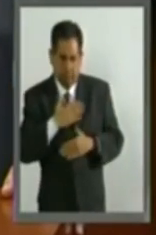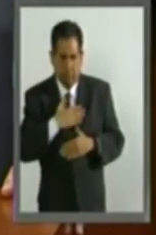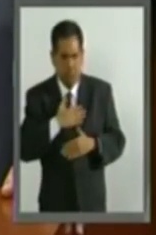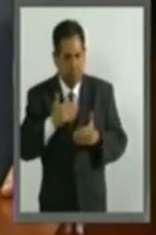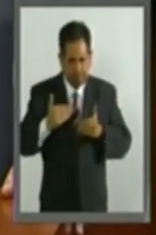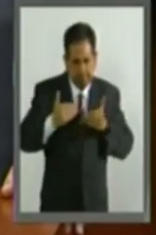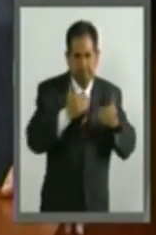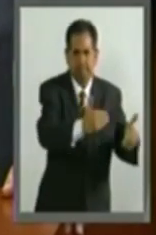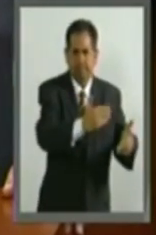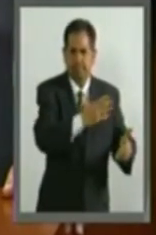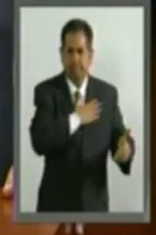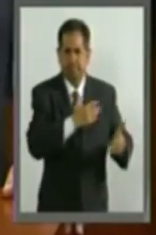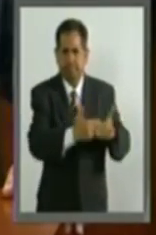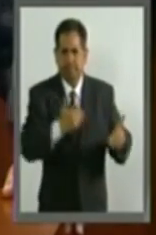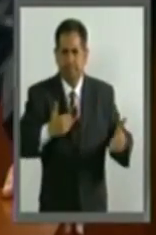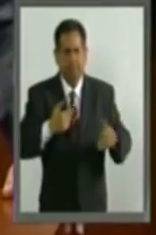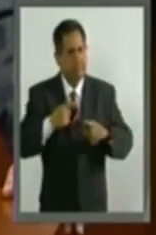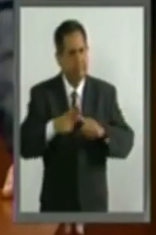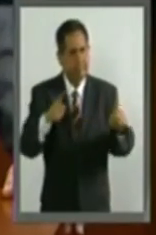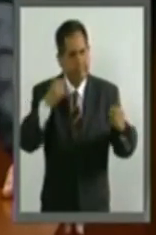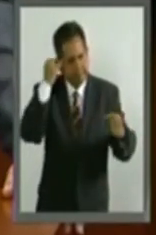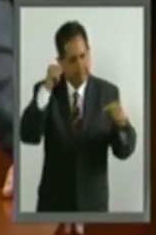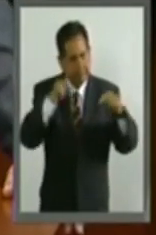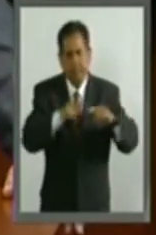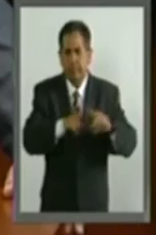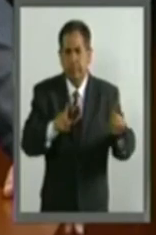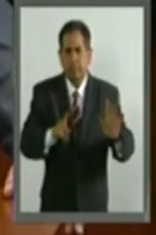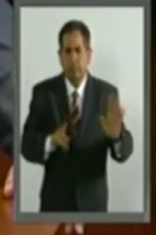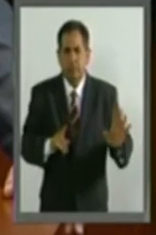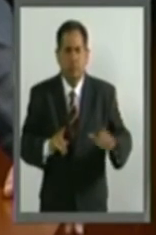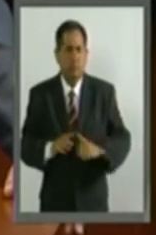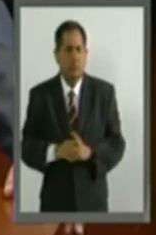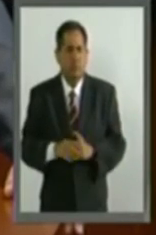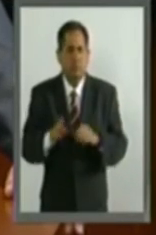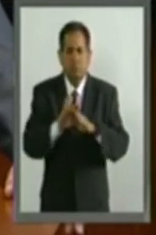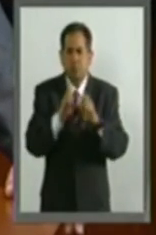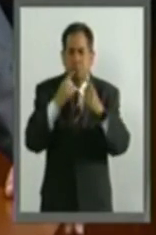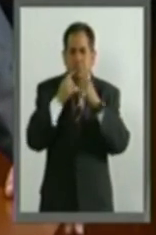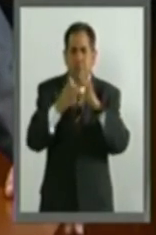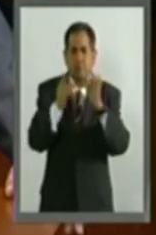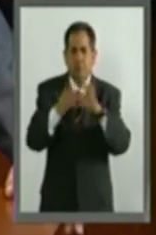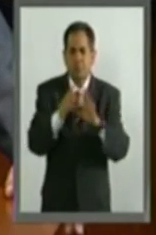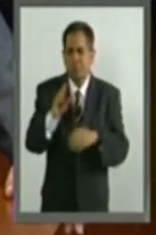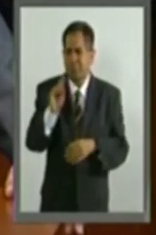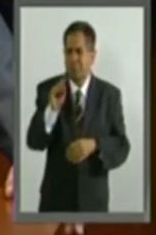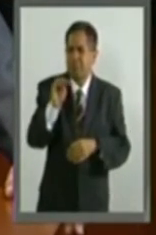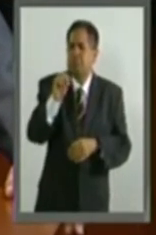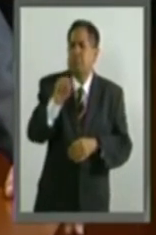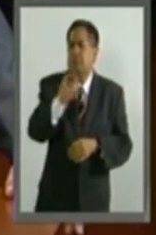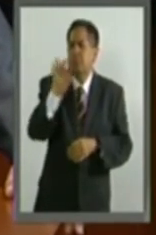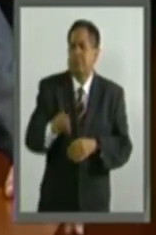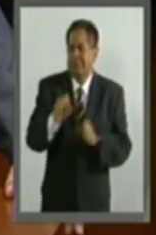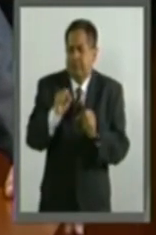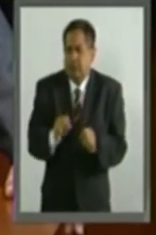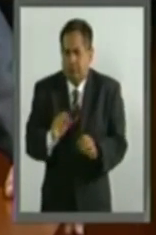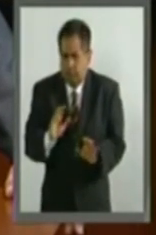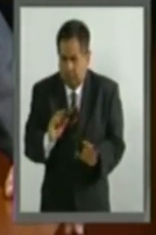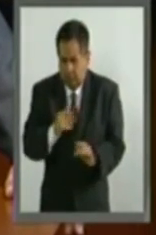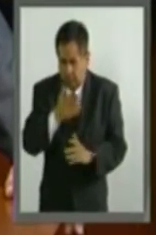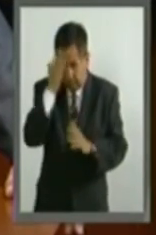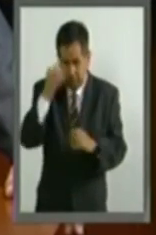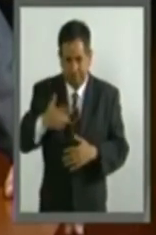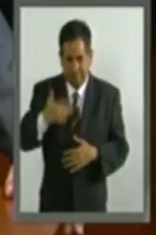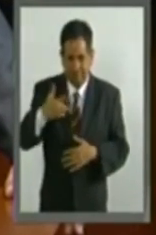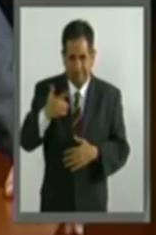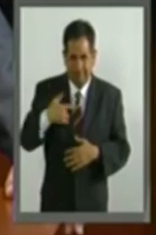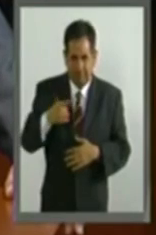que hay diferencias. Esto no puedo decir que es un 99% de seguro,